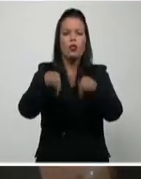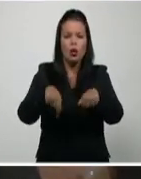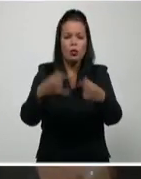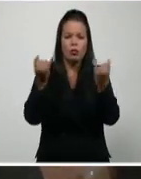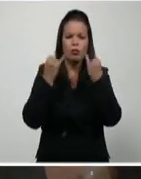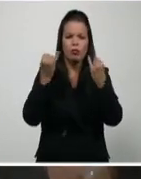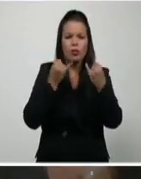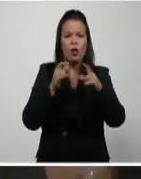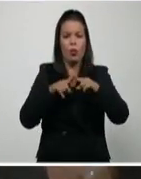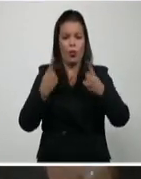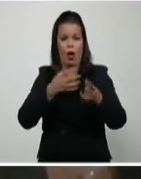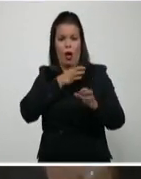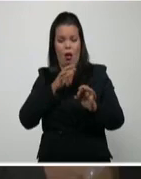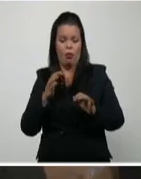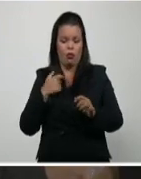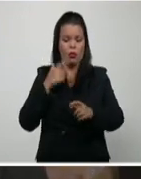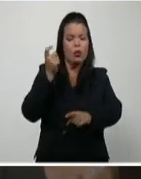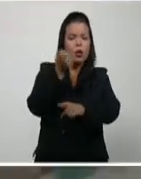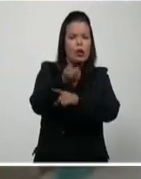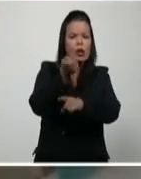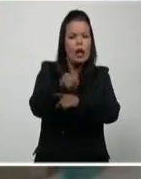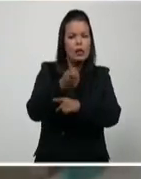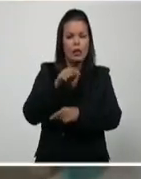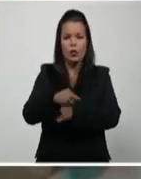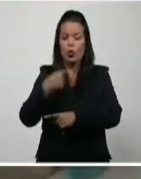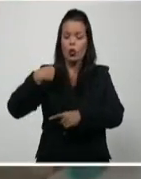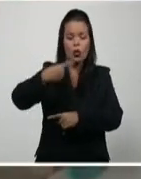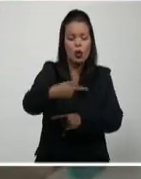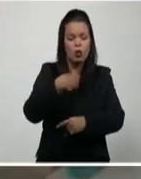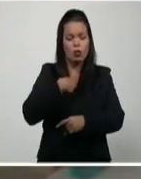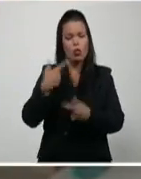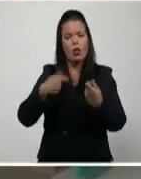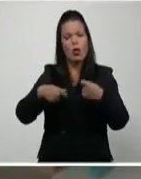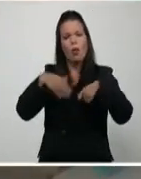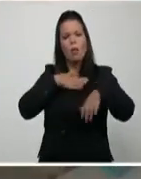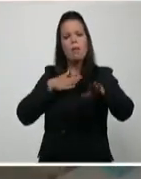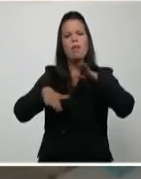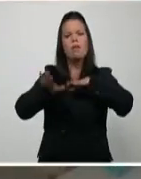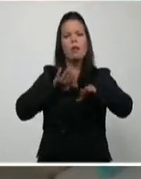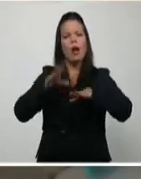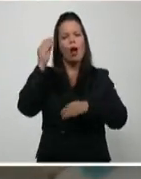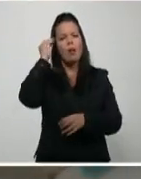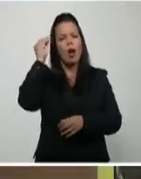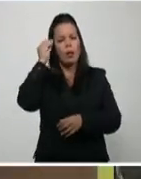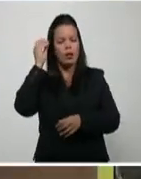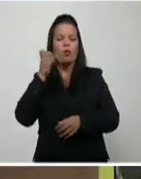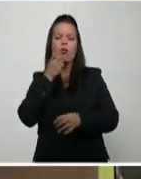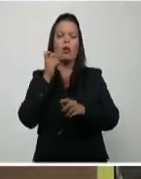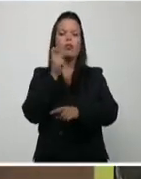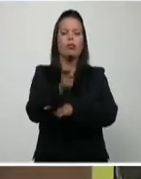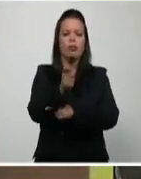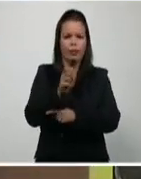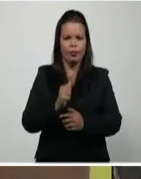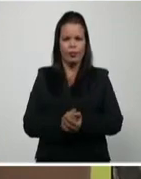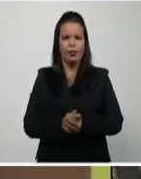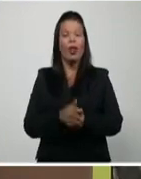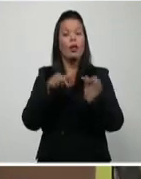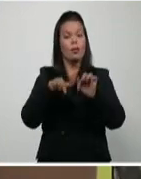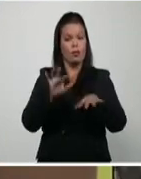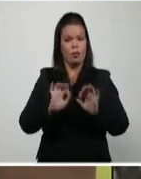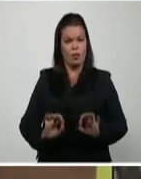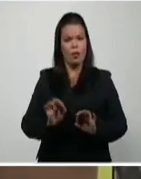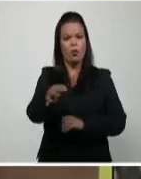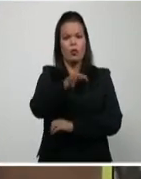y la docencia es un reto constante. Gracias a estos jóvenes, en Bayamo una treintena de edificaciones